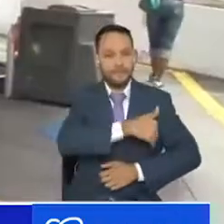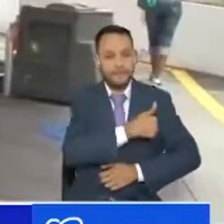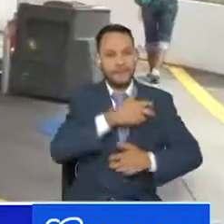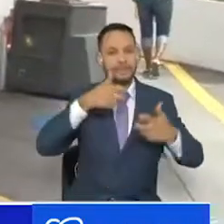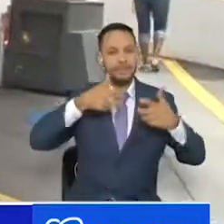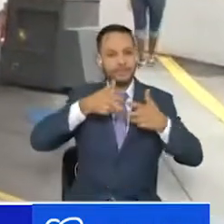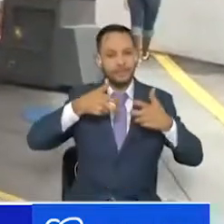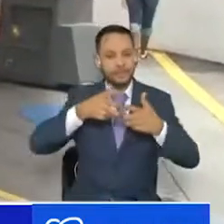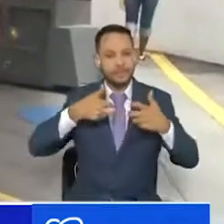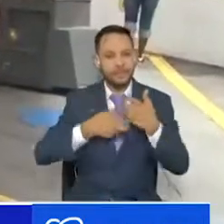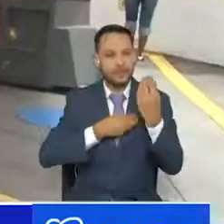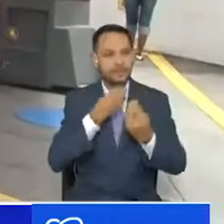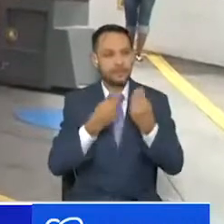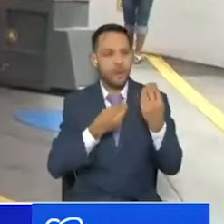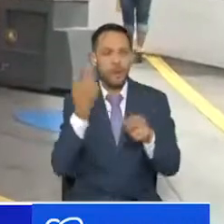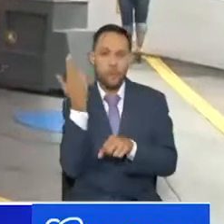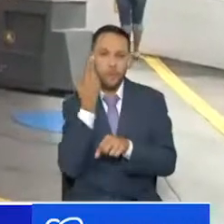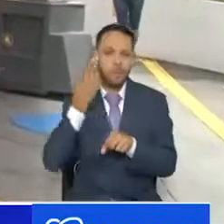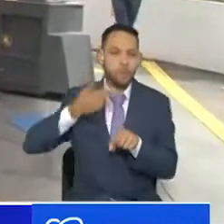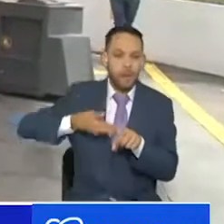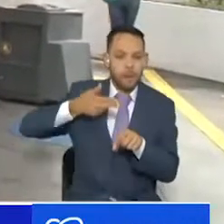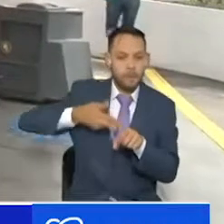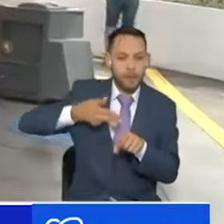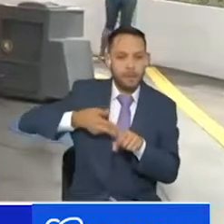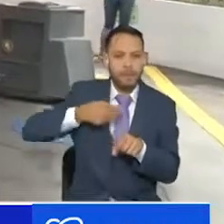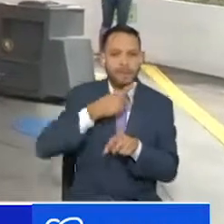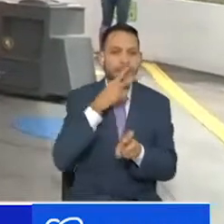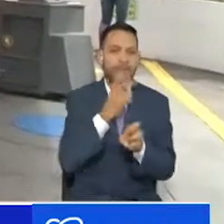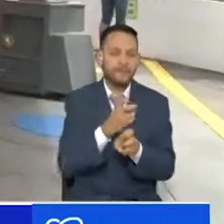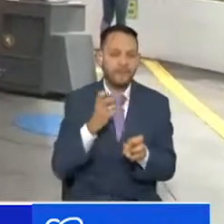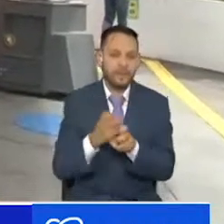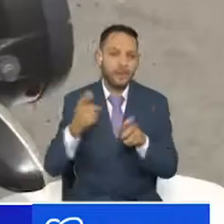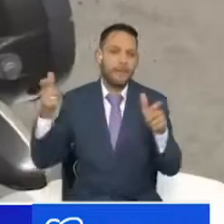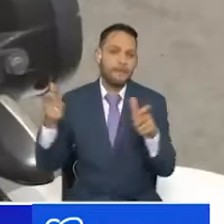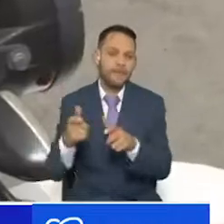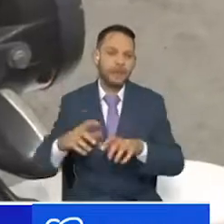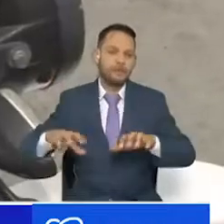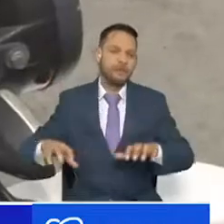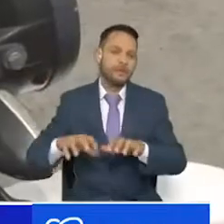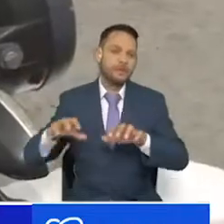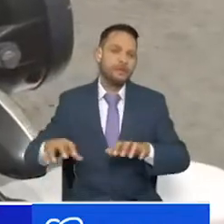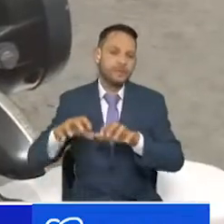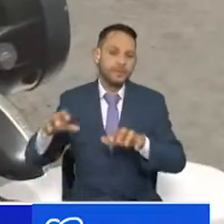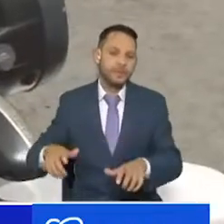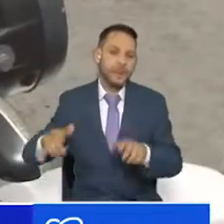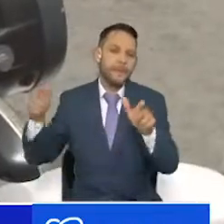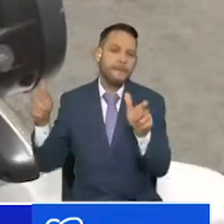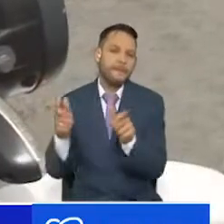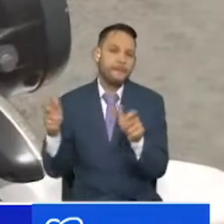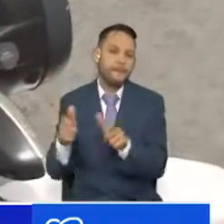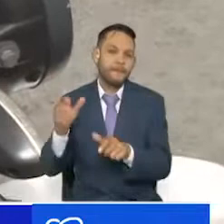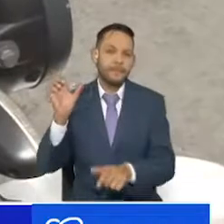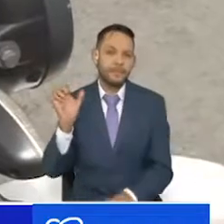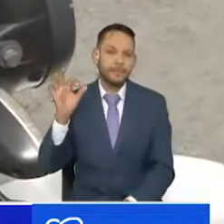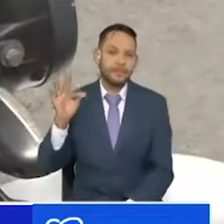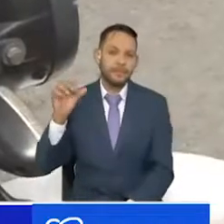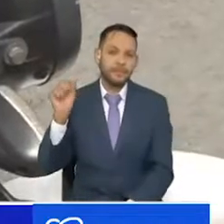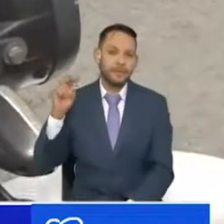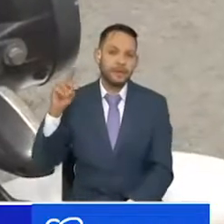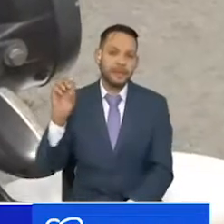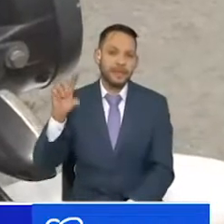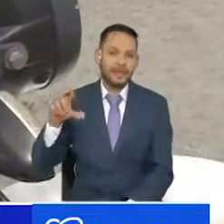empezar a distribuir gasolina sin biocombustible debido a la baja producción de etanol y cuya importación resulta siendo más